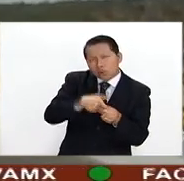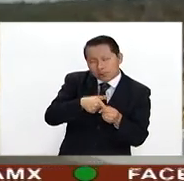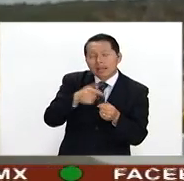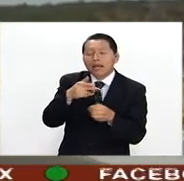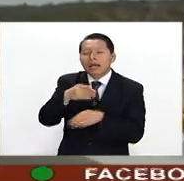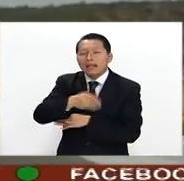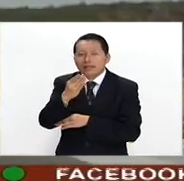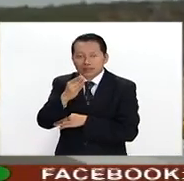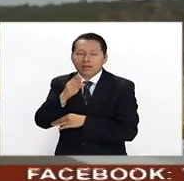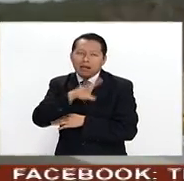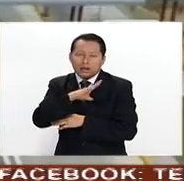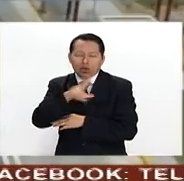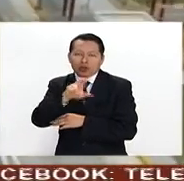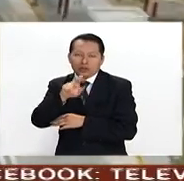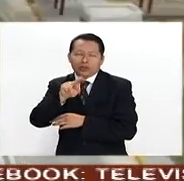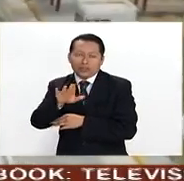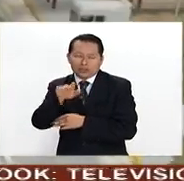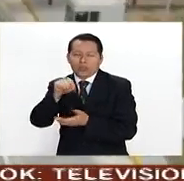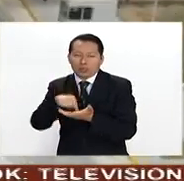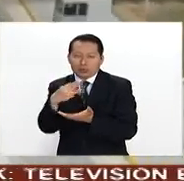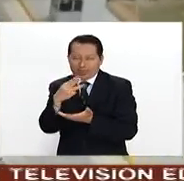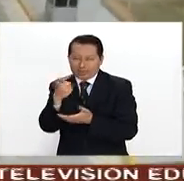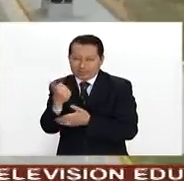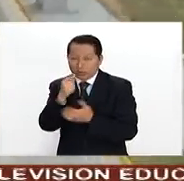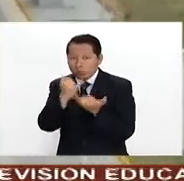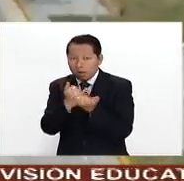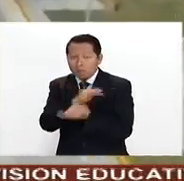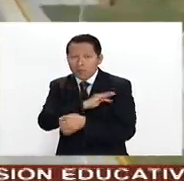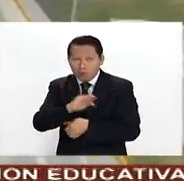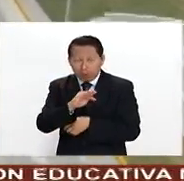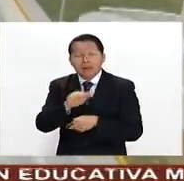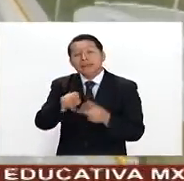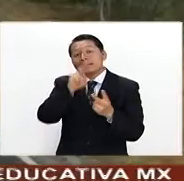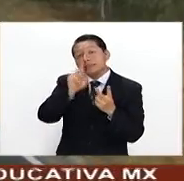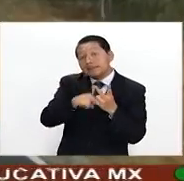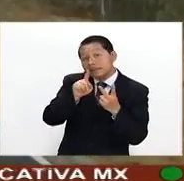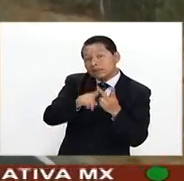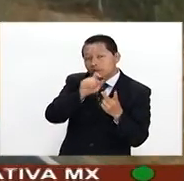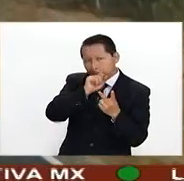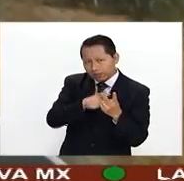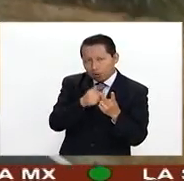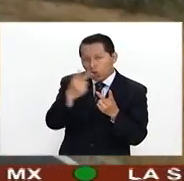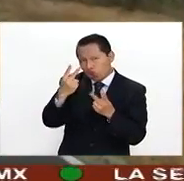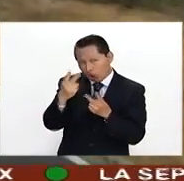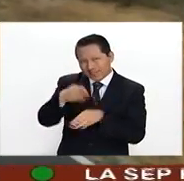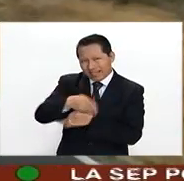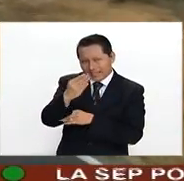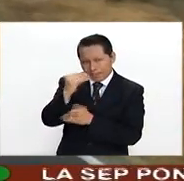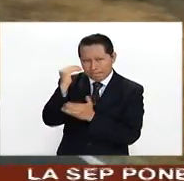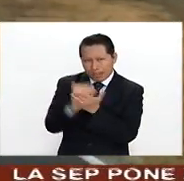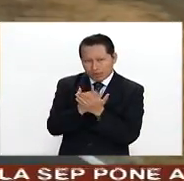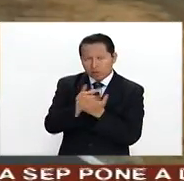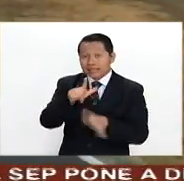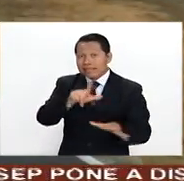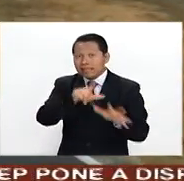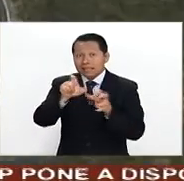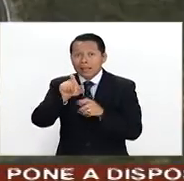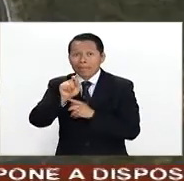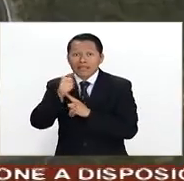855.83 pesos. O bien, podríamos tomar la ruta alterna con 2 casetas menos y pagar un total de